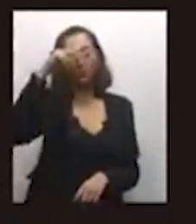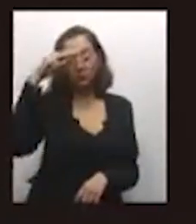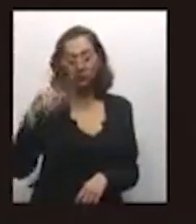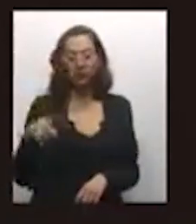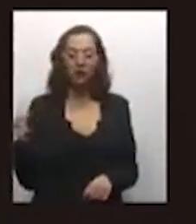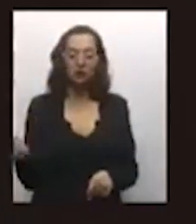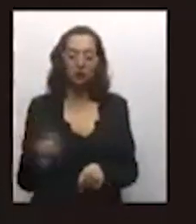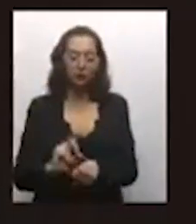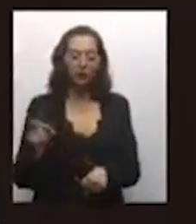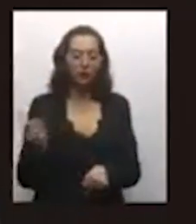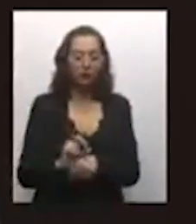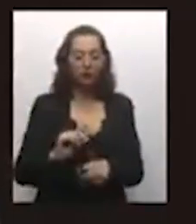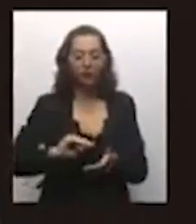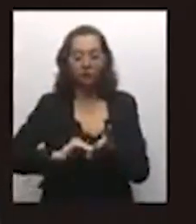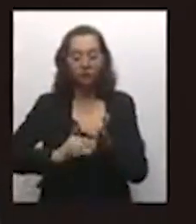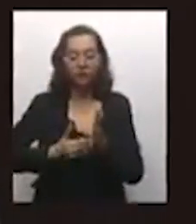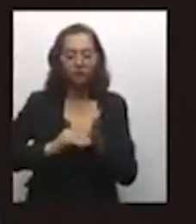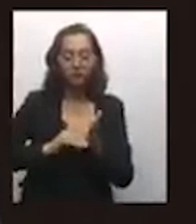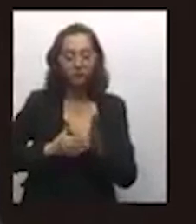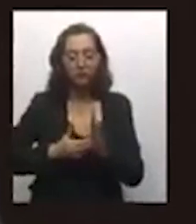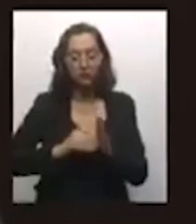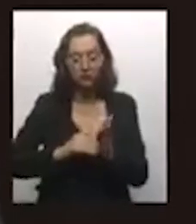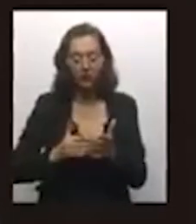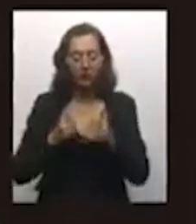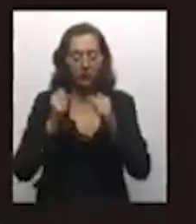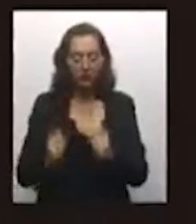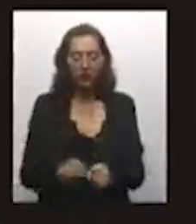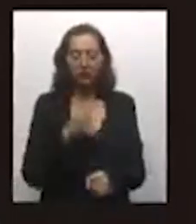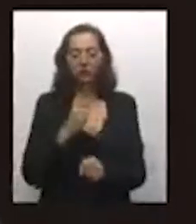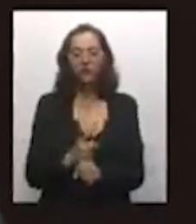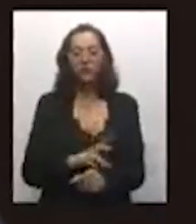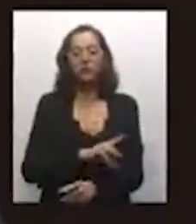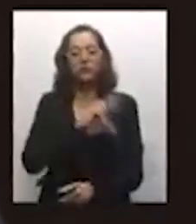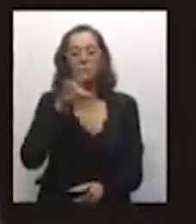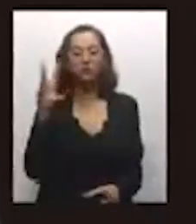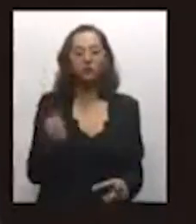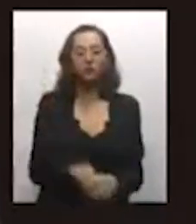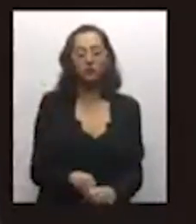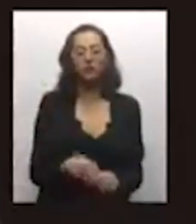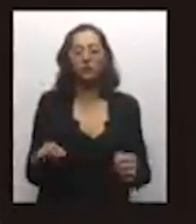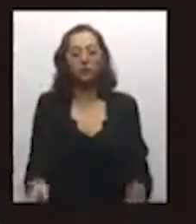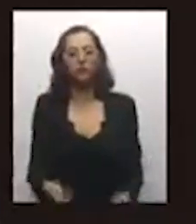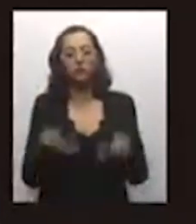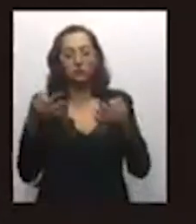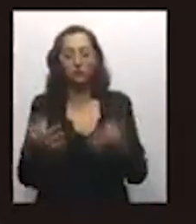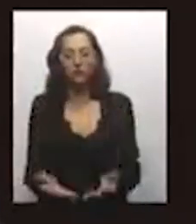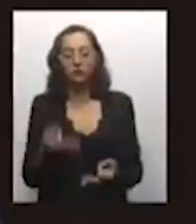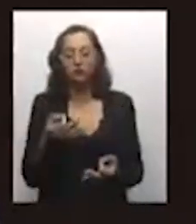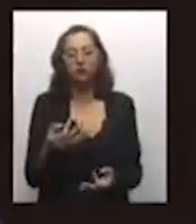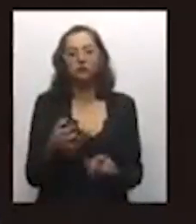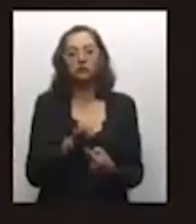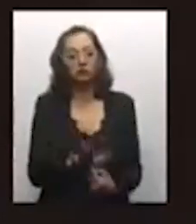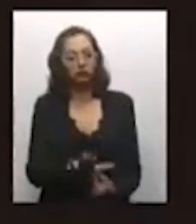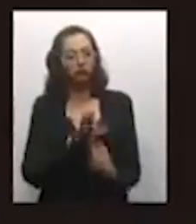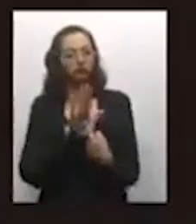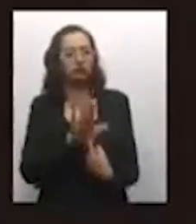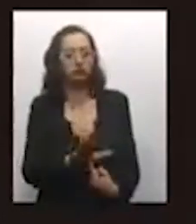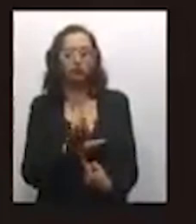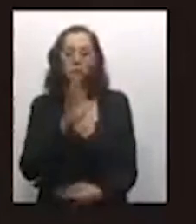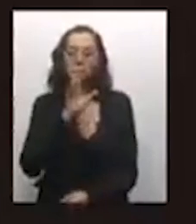diario una estrategia de seguridad completa y eficiente que está rindiendo frutos